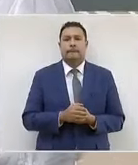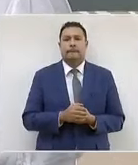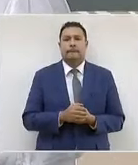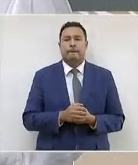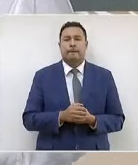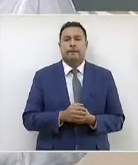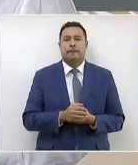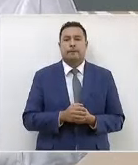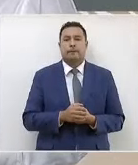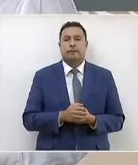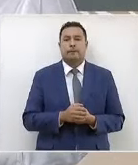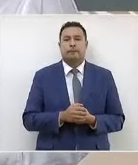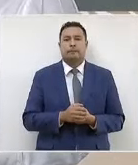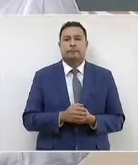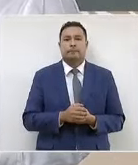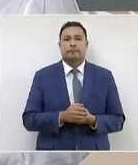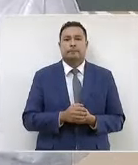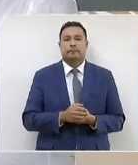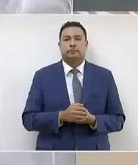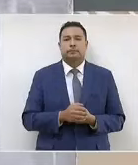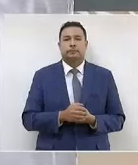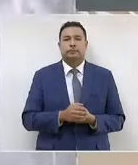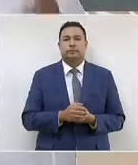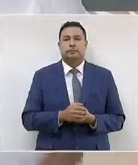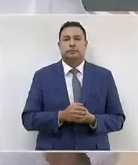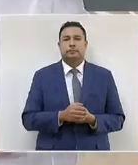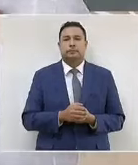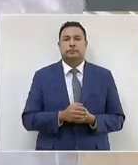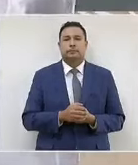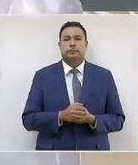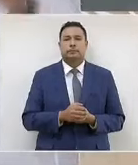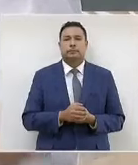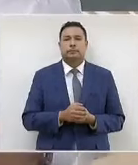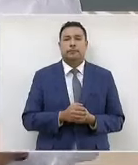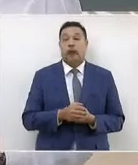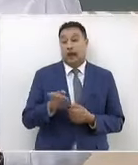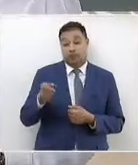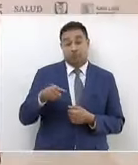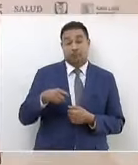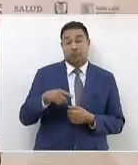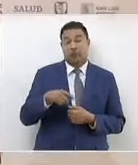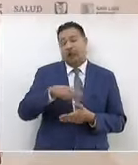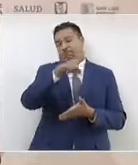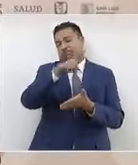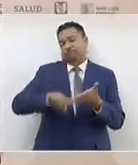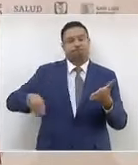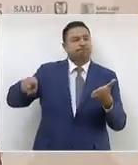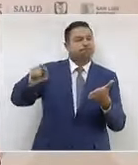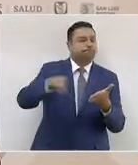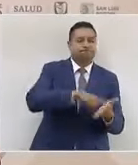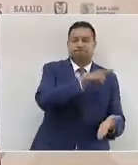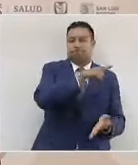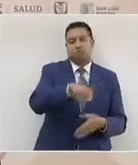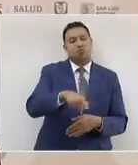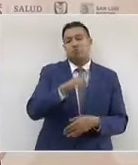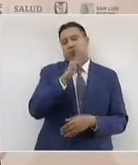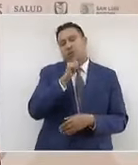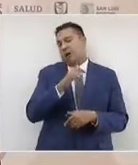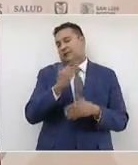se canceló la posibilidad de estudio a muchos jóvenes. Una irresponsabilidad